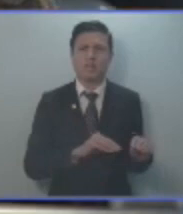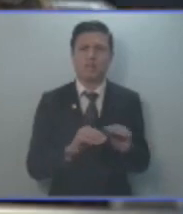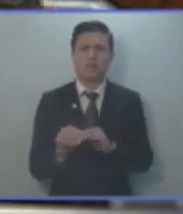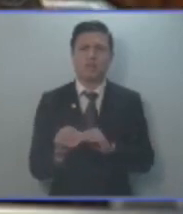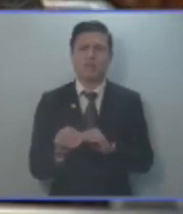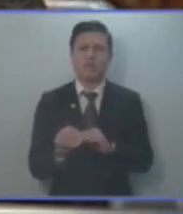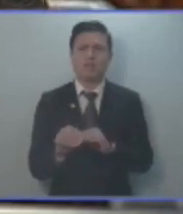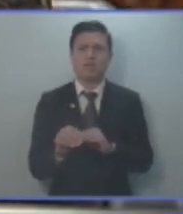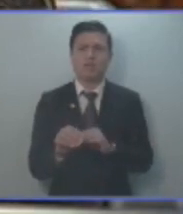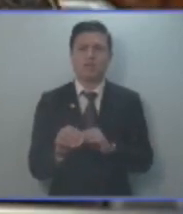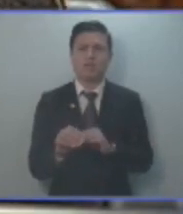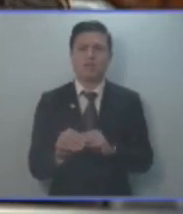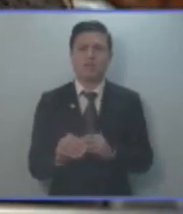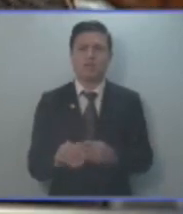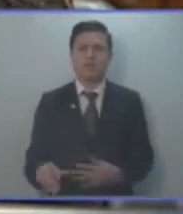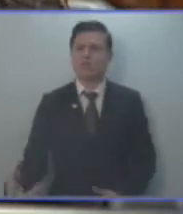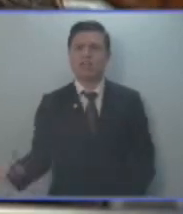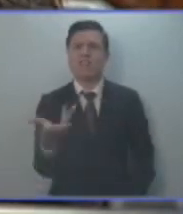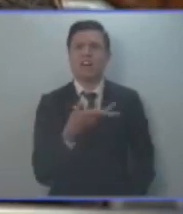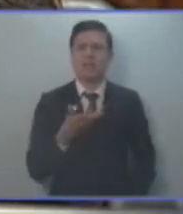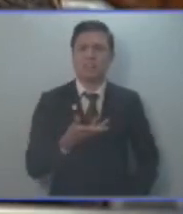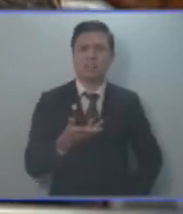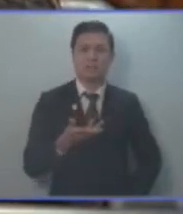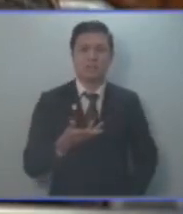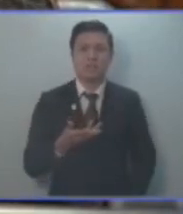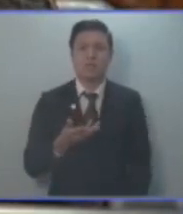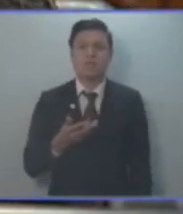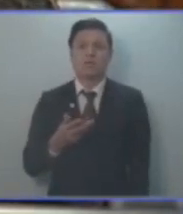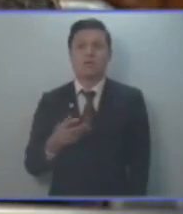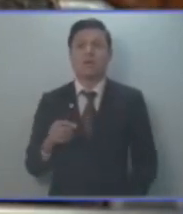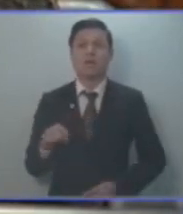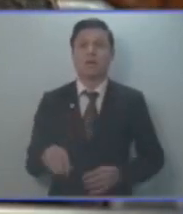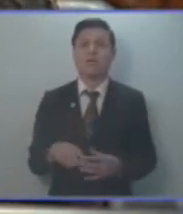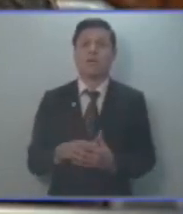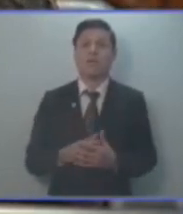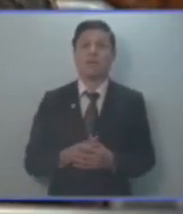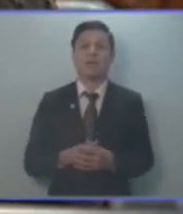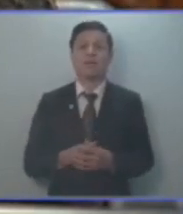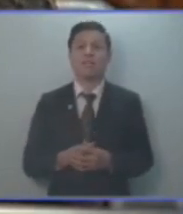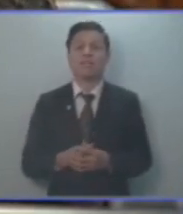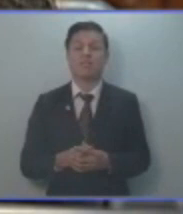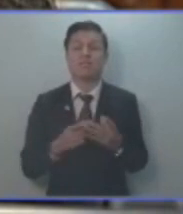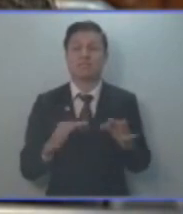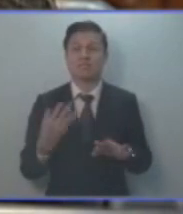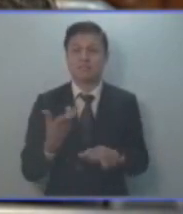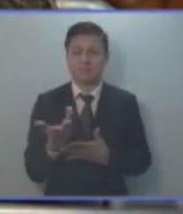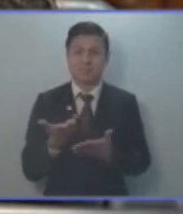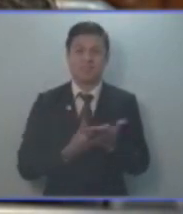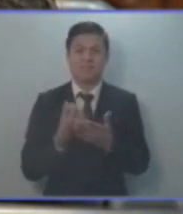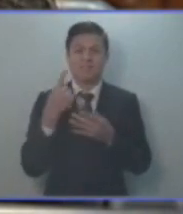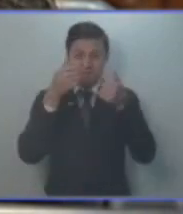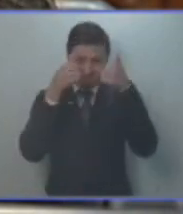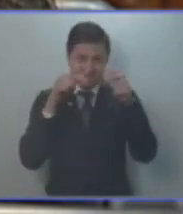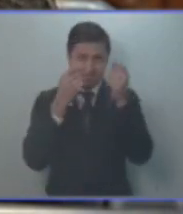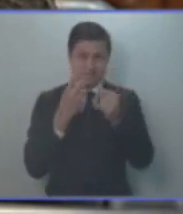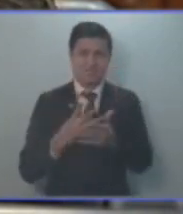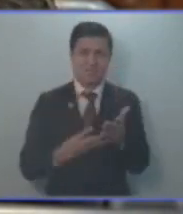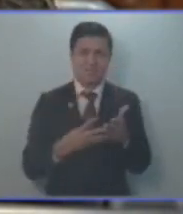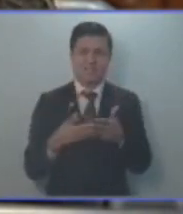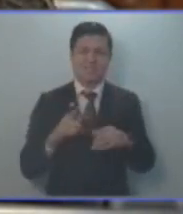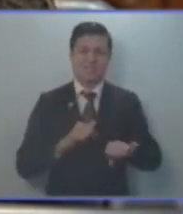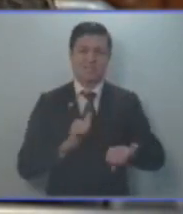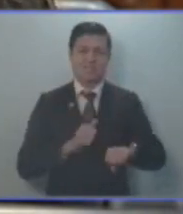digamos irregularidad ahora vamos mejor esto es muy importante pues está la aprobación del presupuesto a